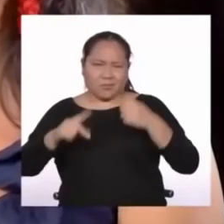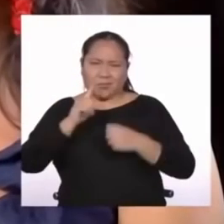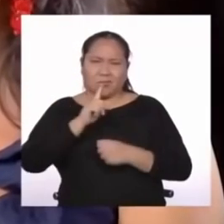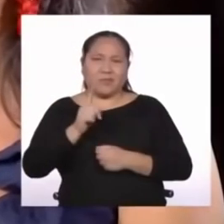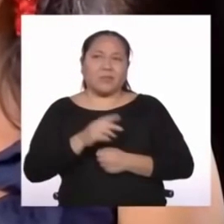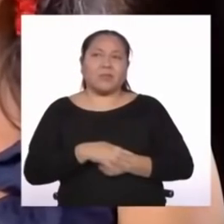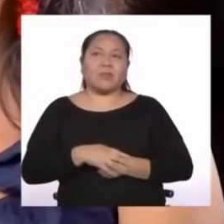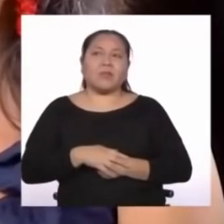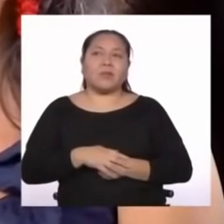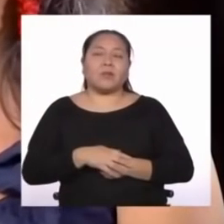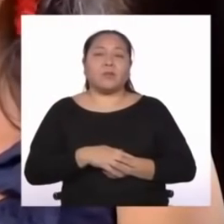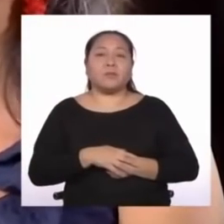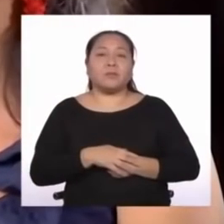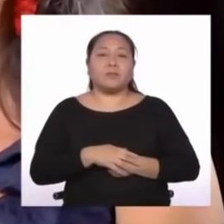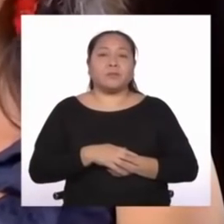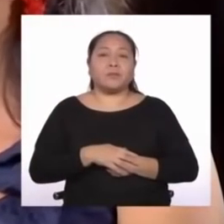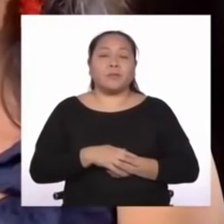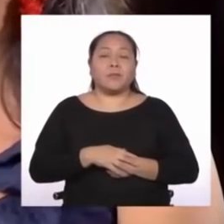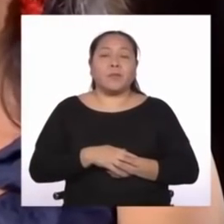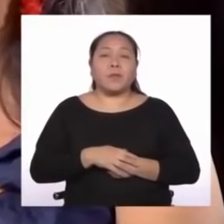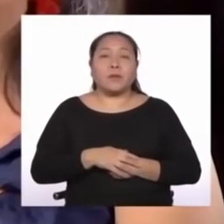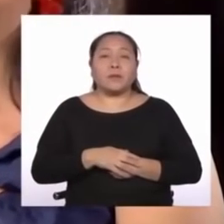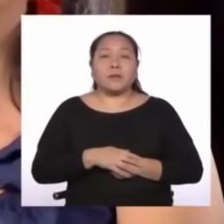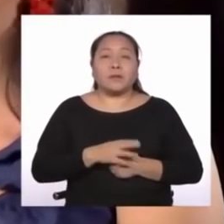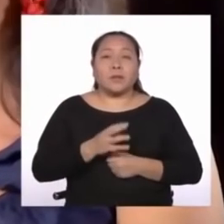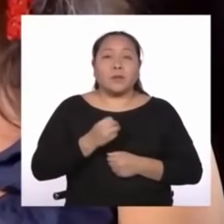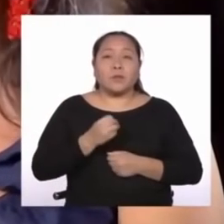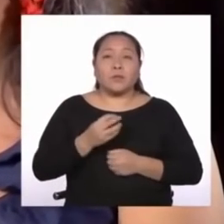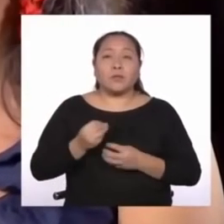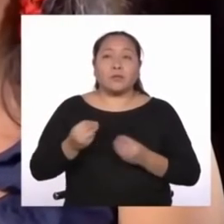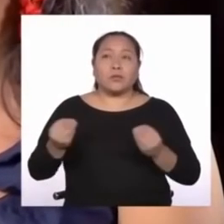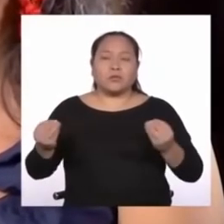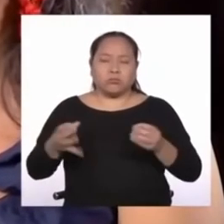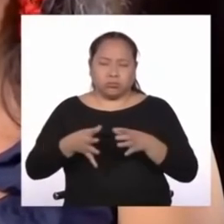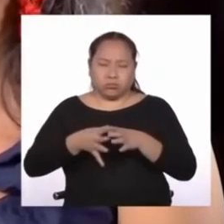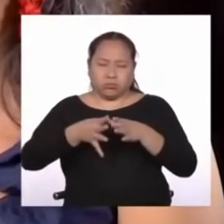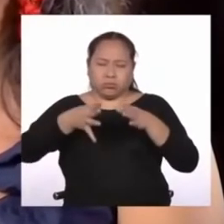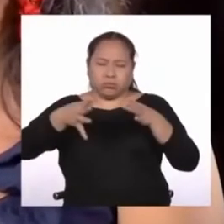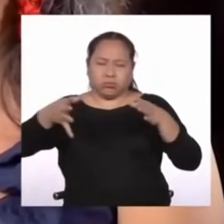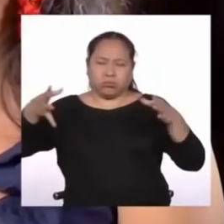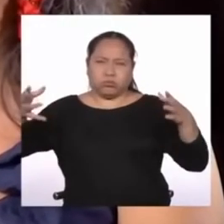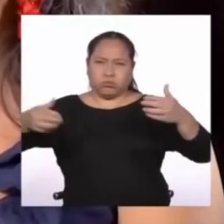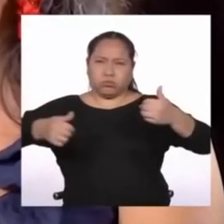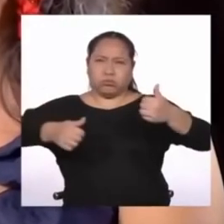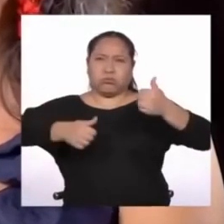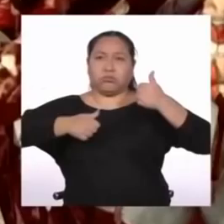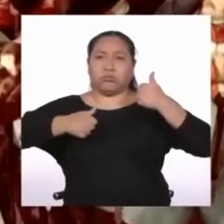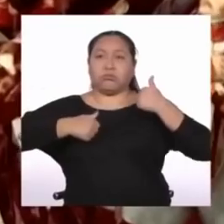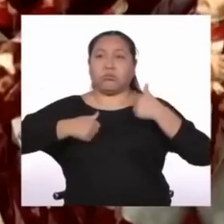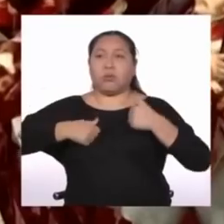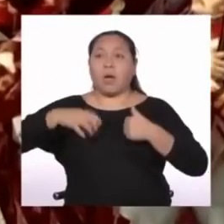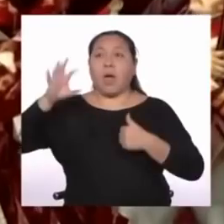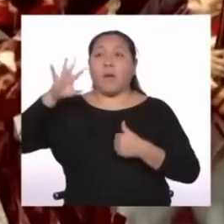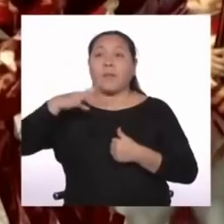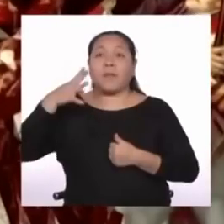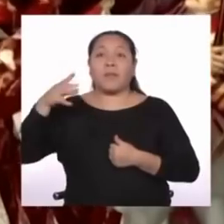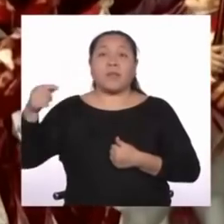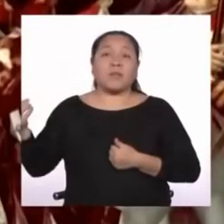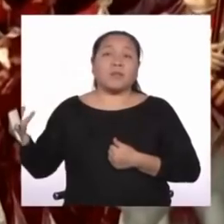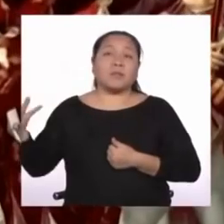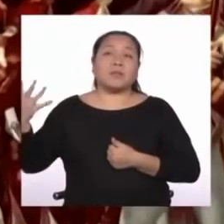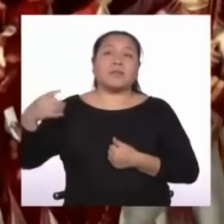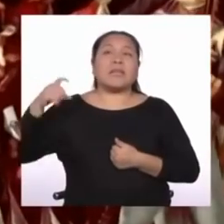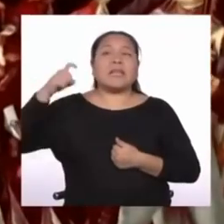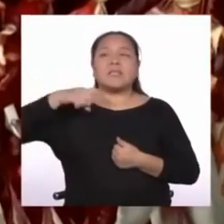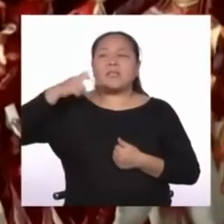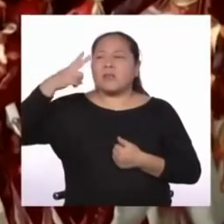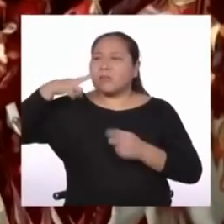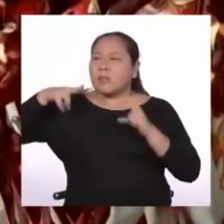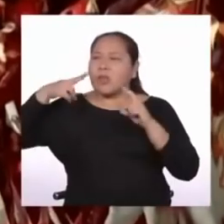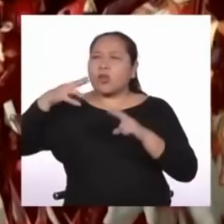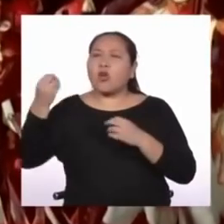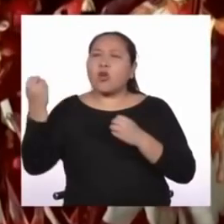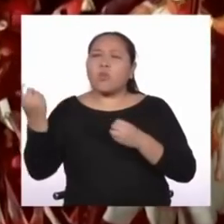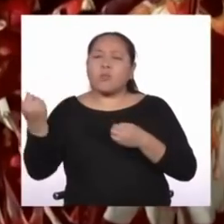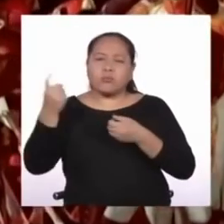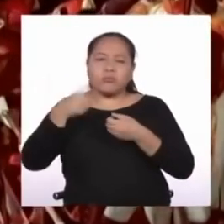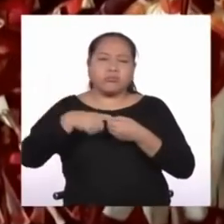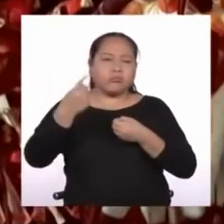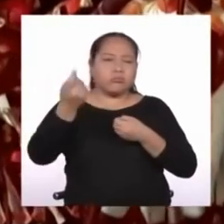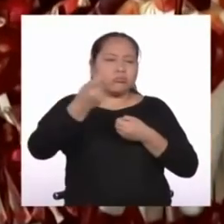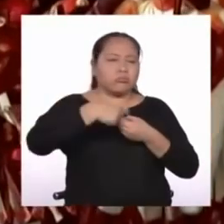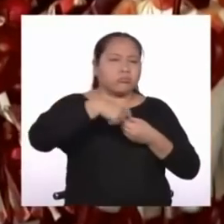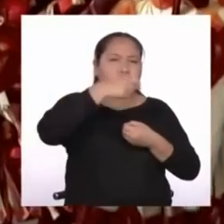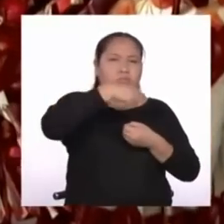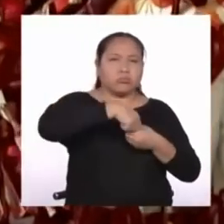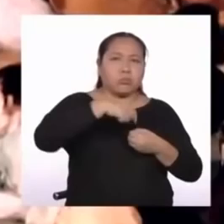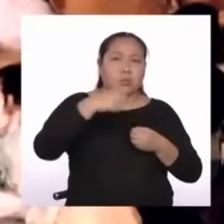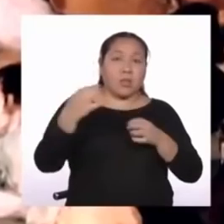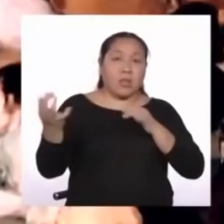unas movilizaciones tan masivas, ha crecido tanto el ejército británico que necesitan ver cómo se reinsertan. Cuando hay